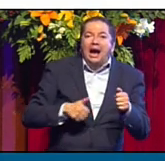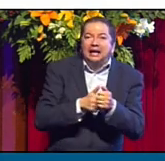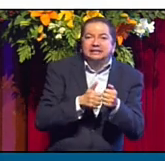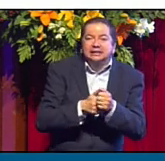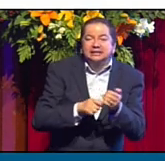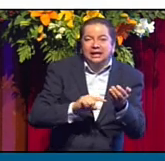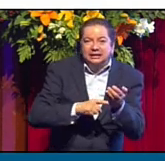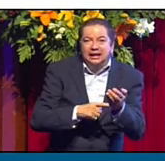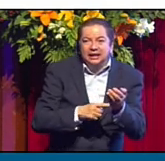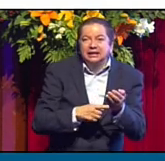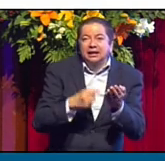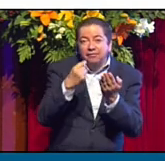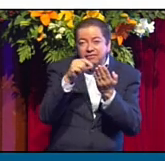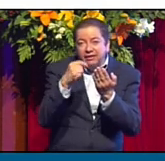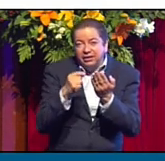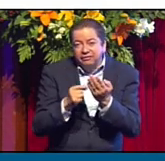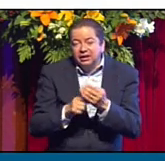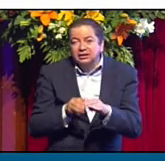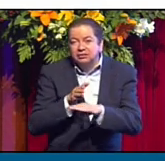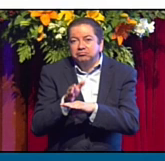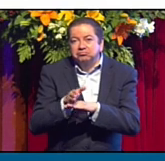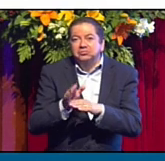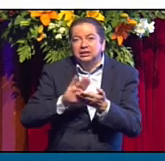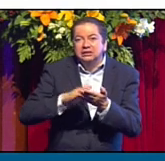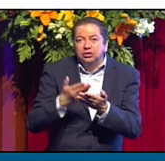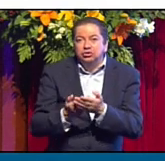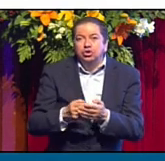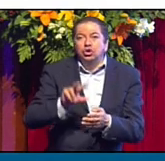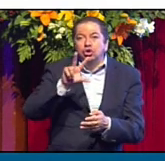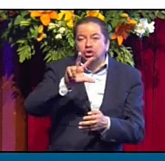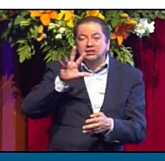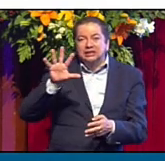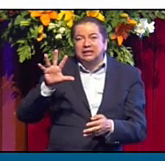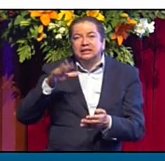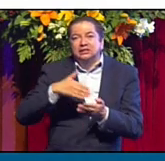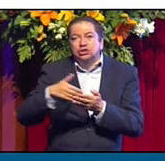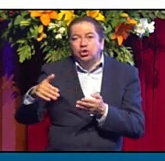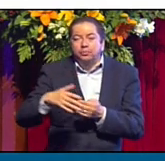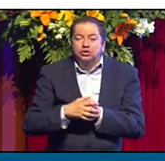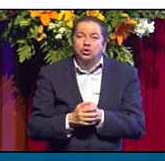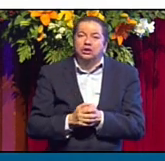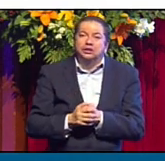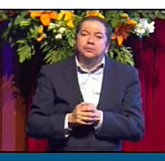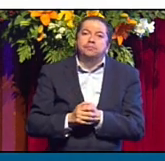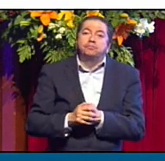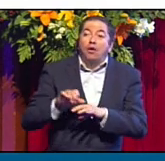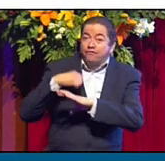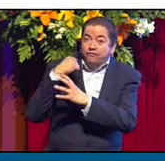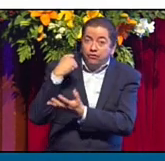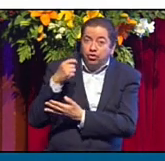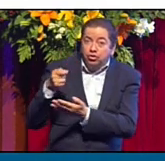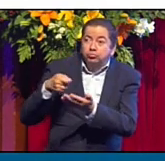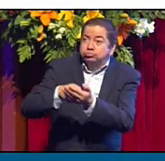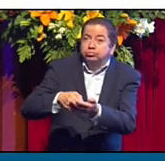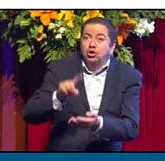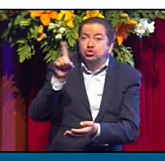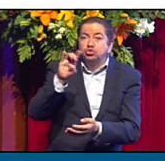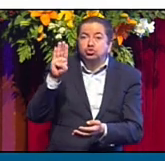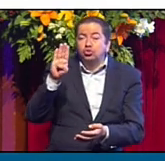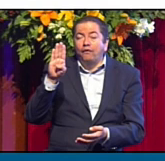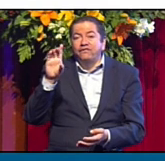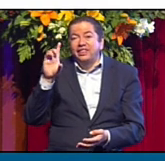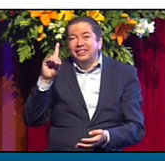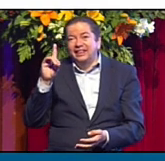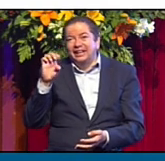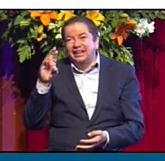para la factibilidad de las soluciones sanitarias del Moyer Rivadavia, un monto de 35.500.000, fondo de financiamiento, la Subdere,